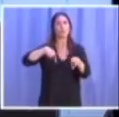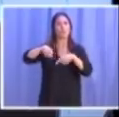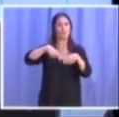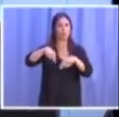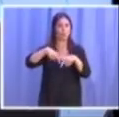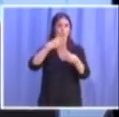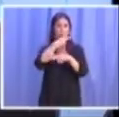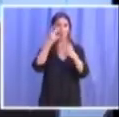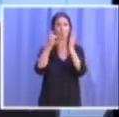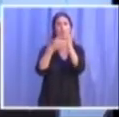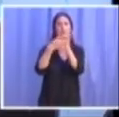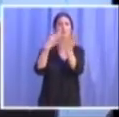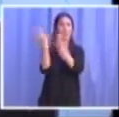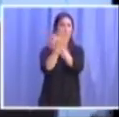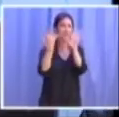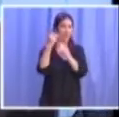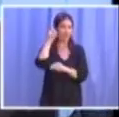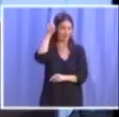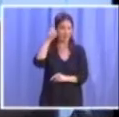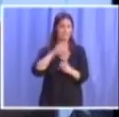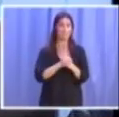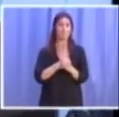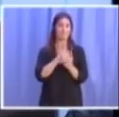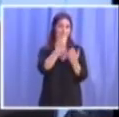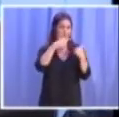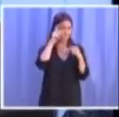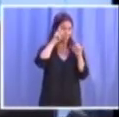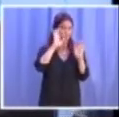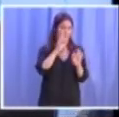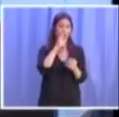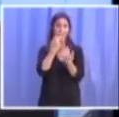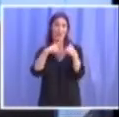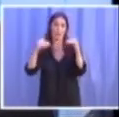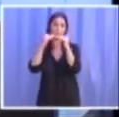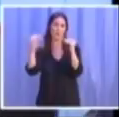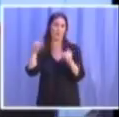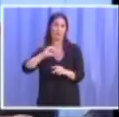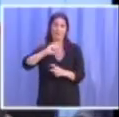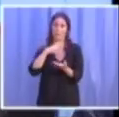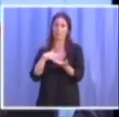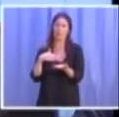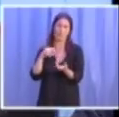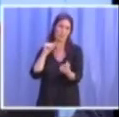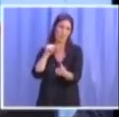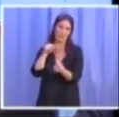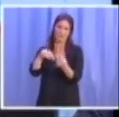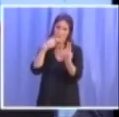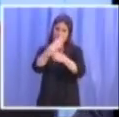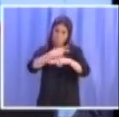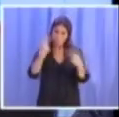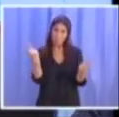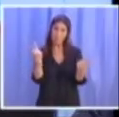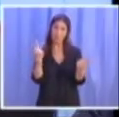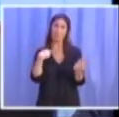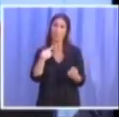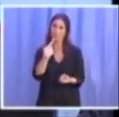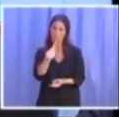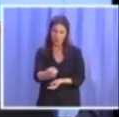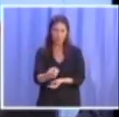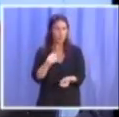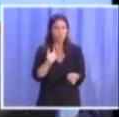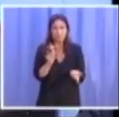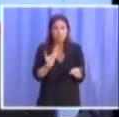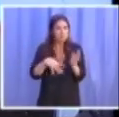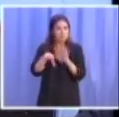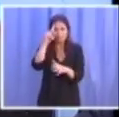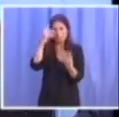pilar fundamental. Y el segundo pilar, el de la igualdad. Me cuesta trabajo, es el segundo debate que vengo público y me cuesta trabajo entender que